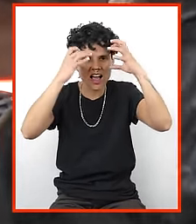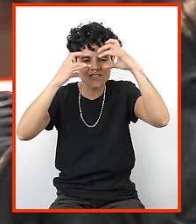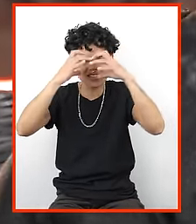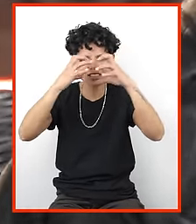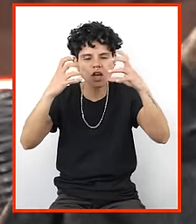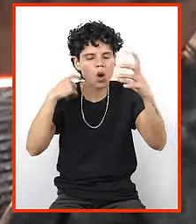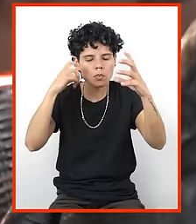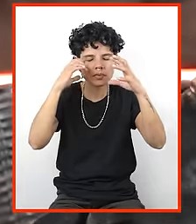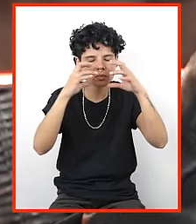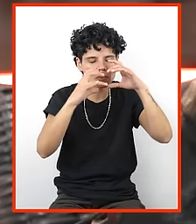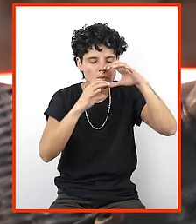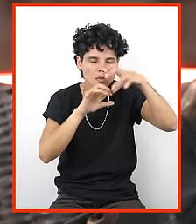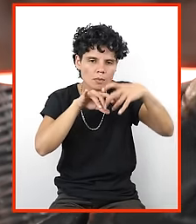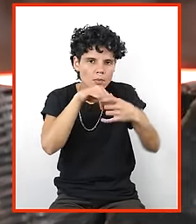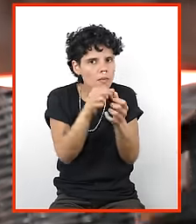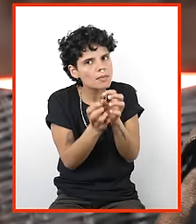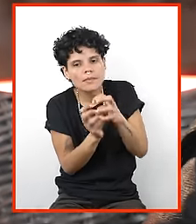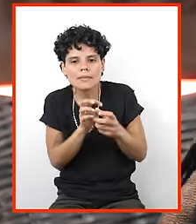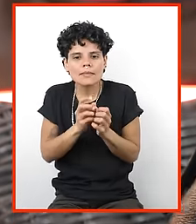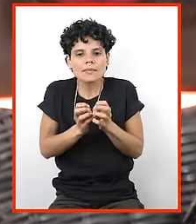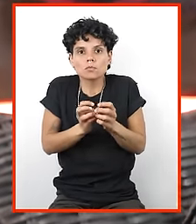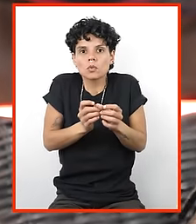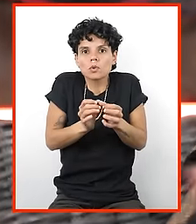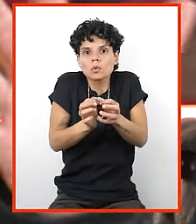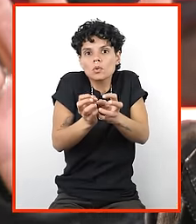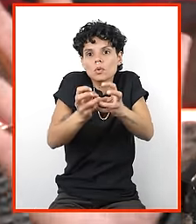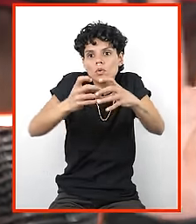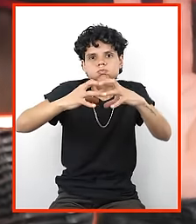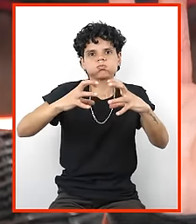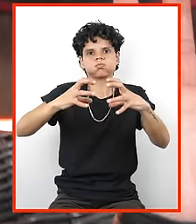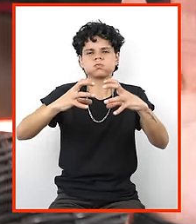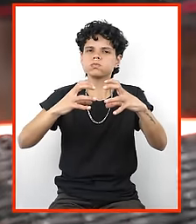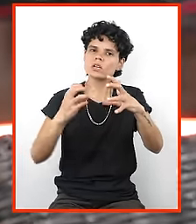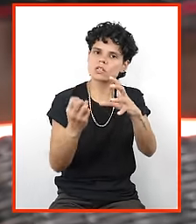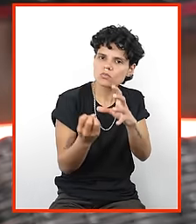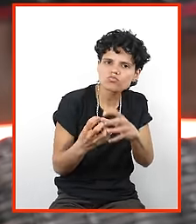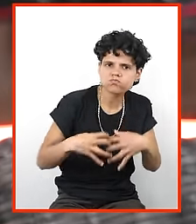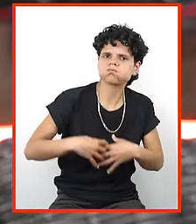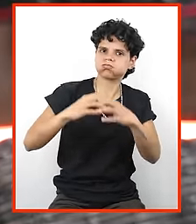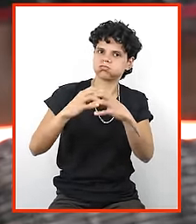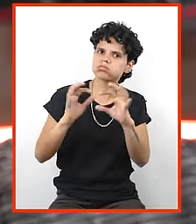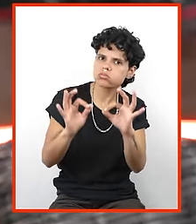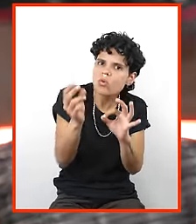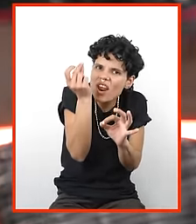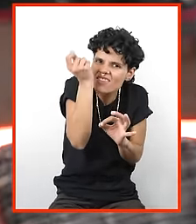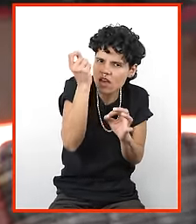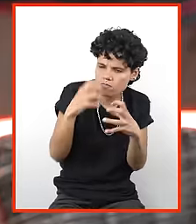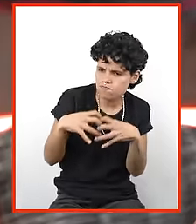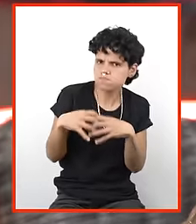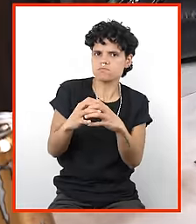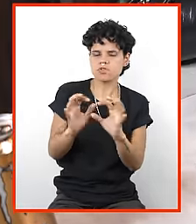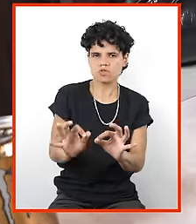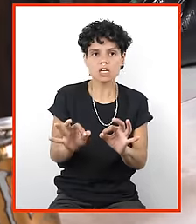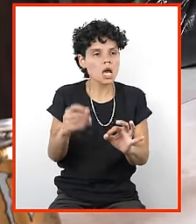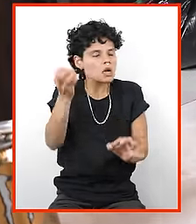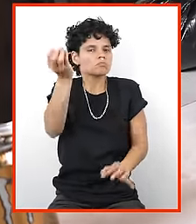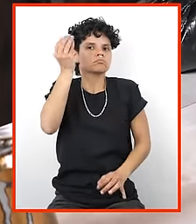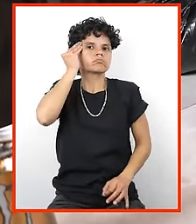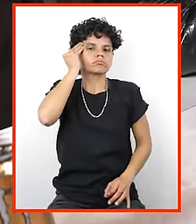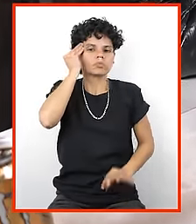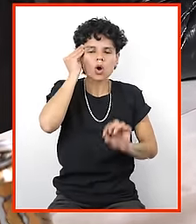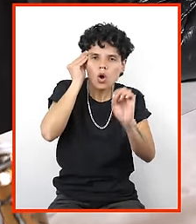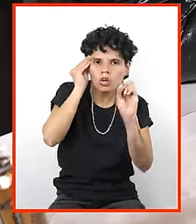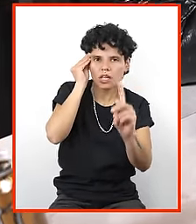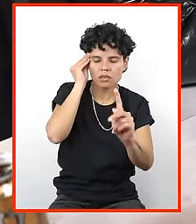está ya planificando y cuando llega el momento, pum, aparece la wea. Y apareció. Entonces ya llegó esta wea y yo dije,